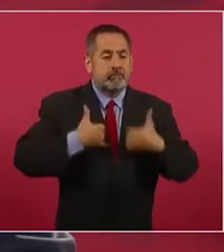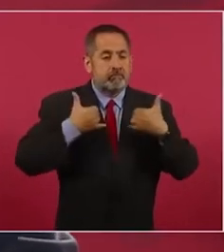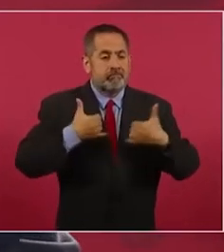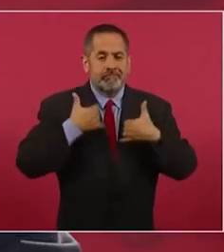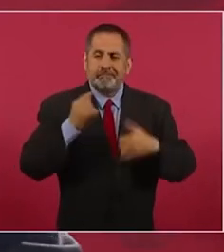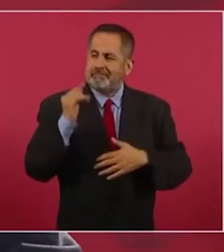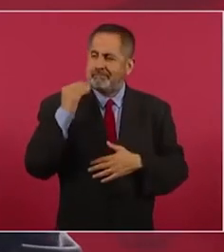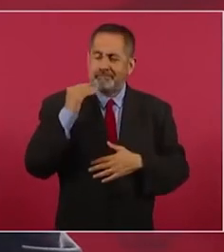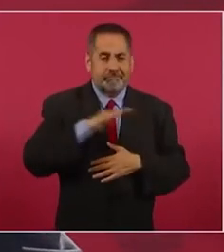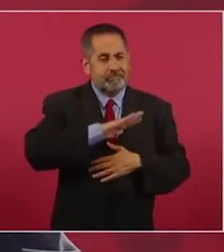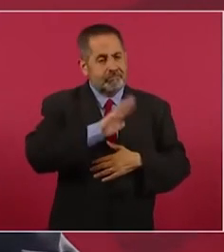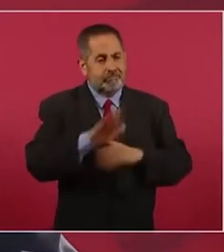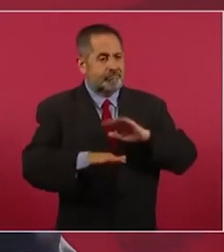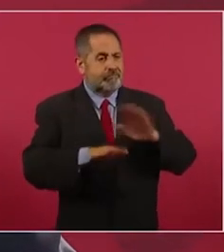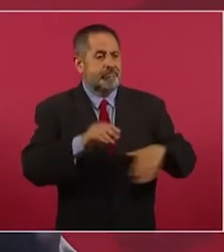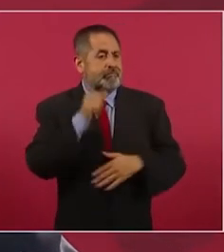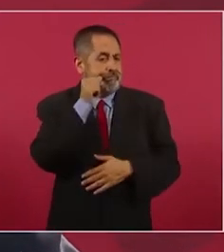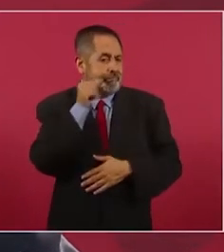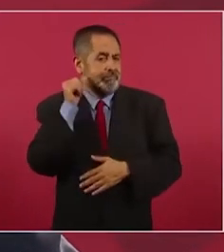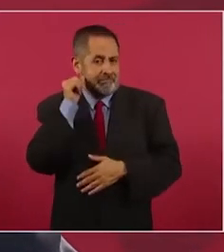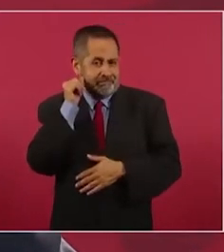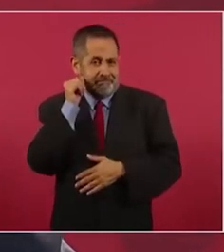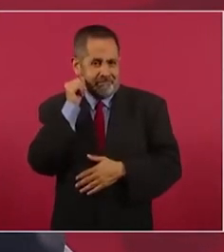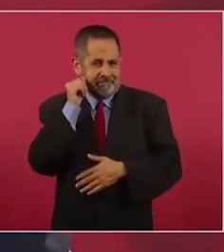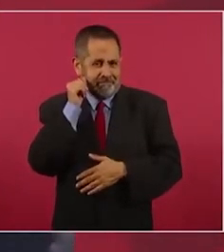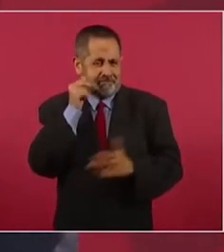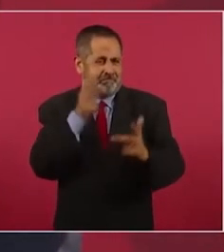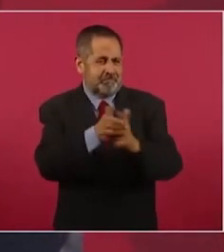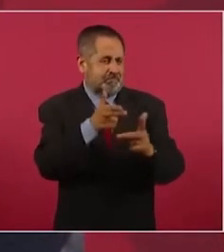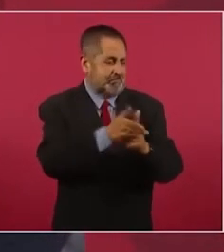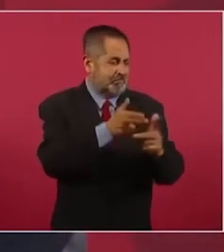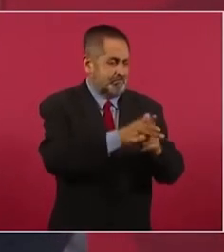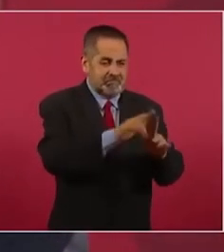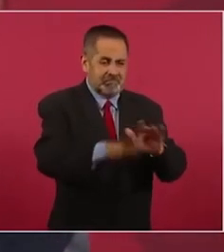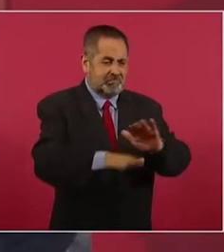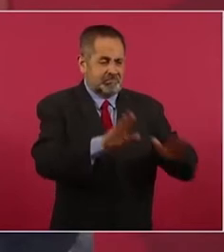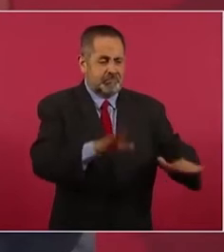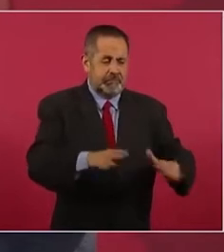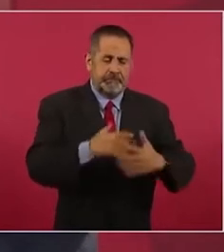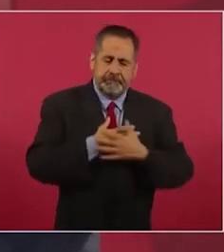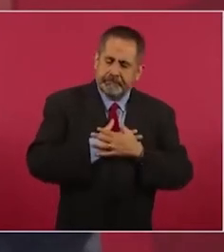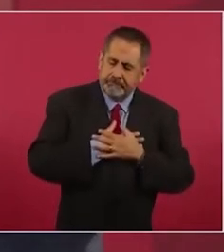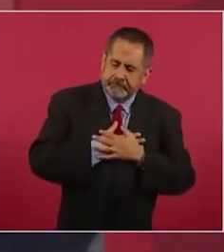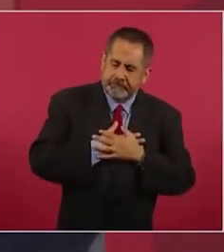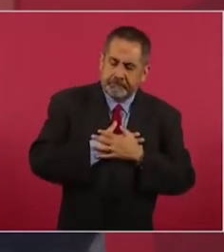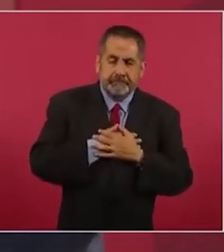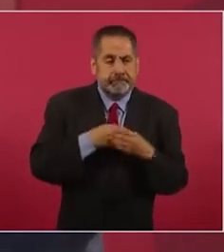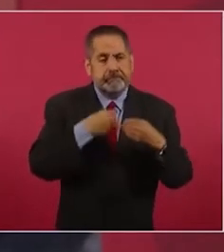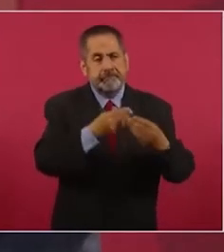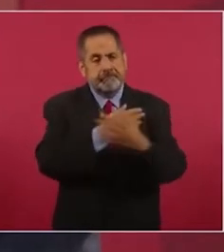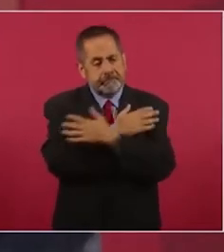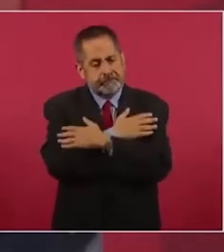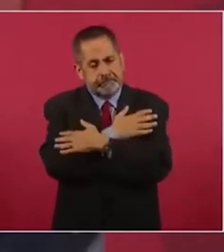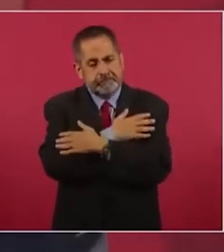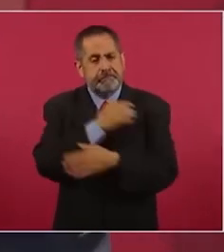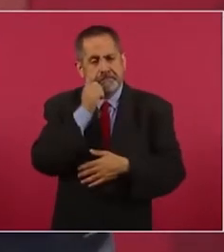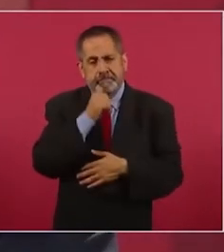vida ayer, mandarles un abrazo fuerte, como lo